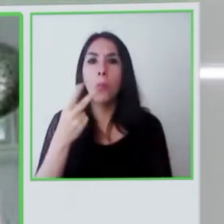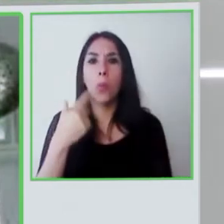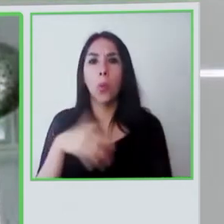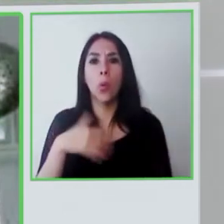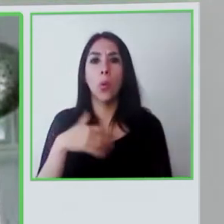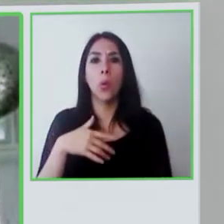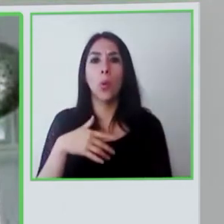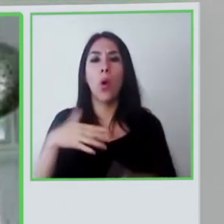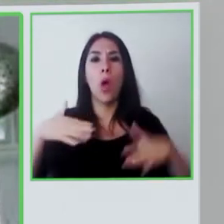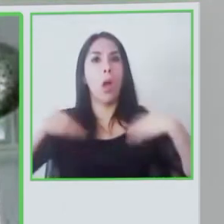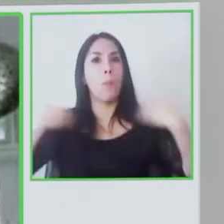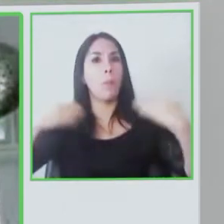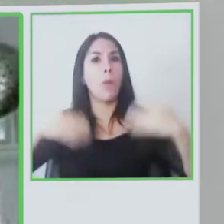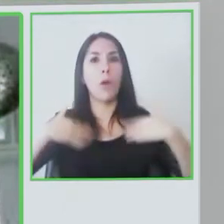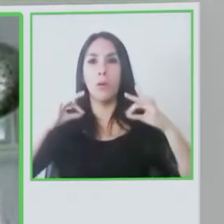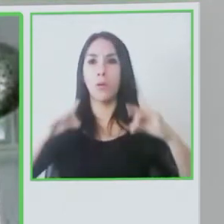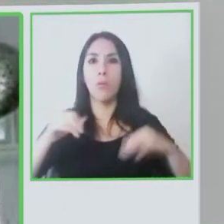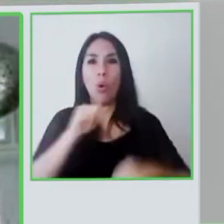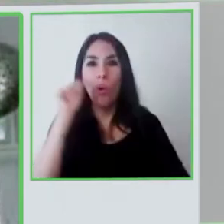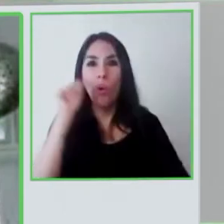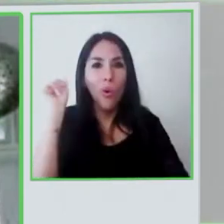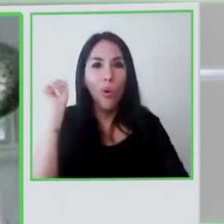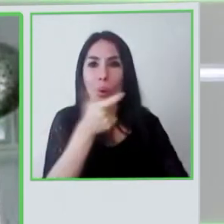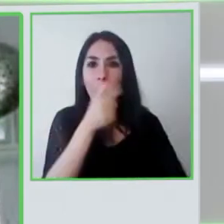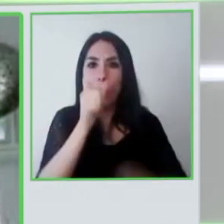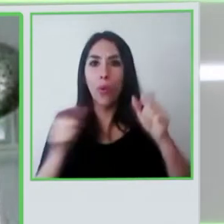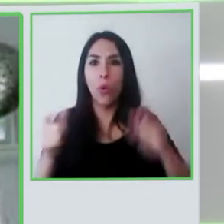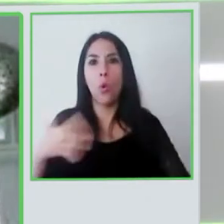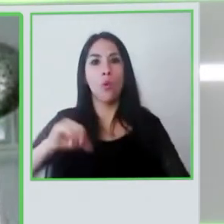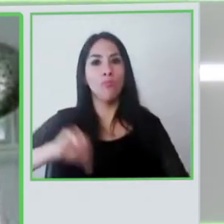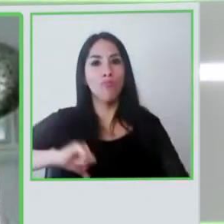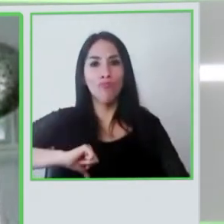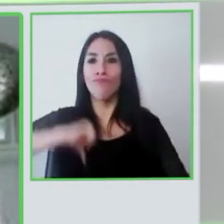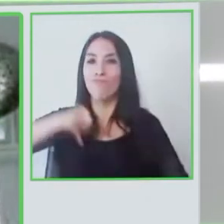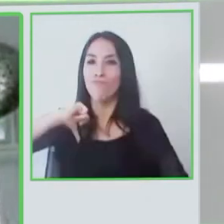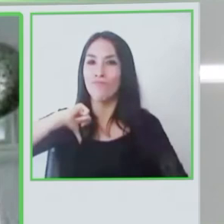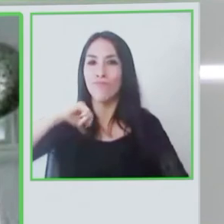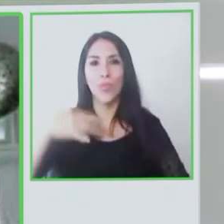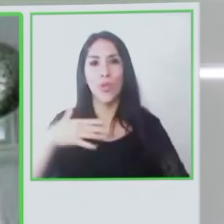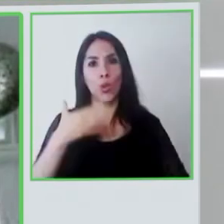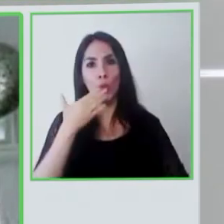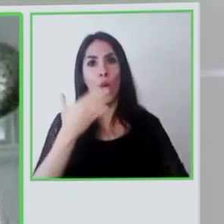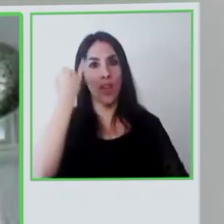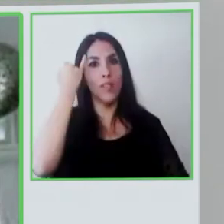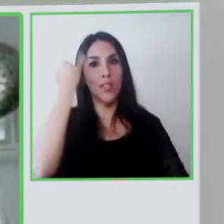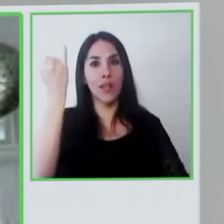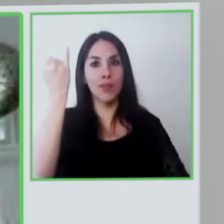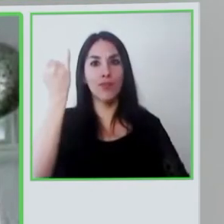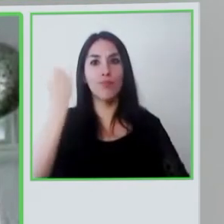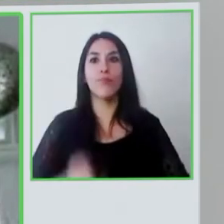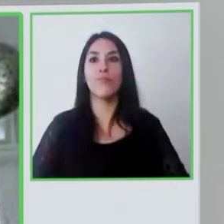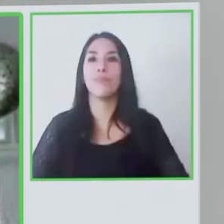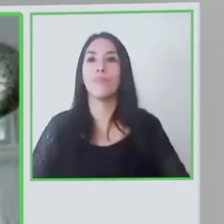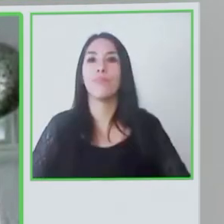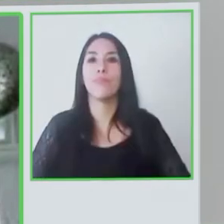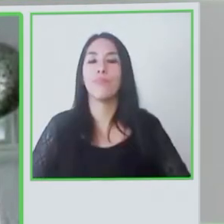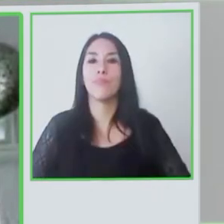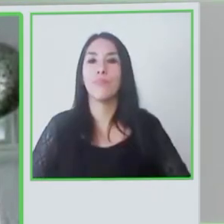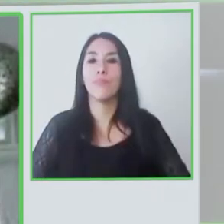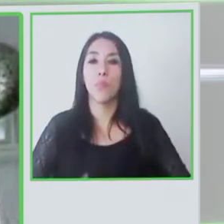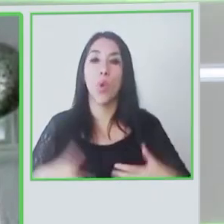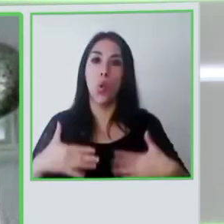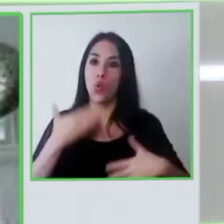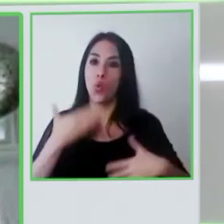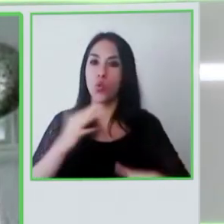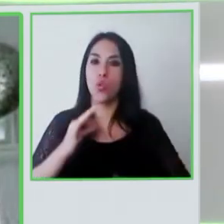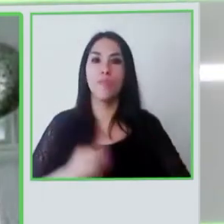negocio estaban muy orgullosos de esta iniciativa fue una campaña que resultó muy bien y ahora por supuesto que vemos a empleados